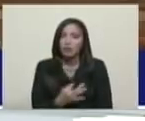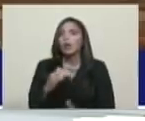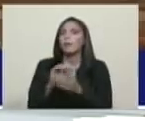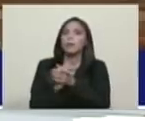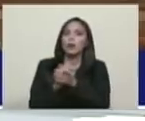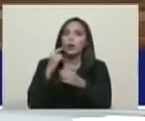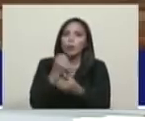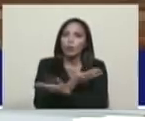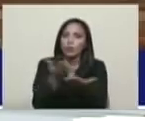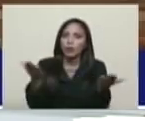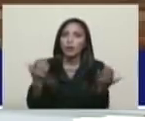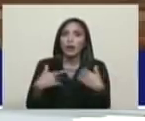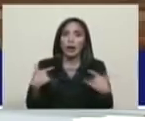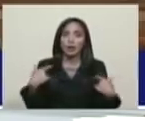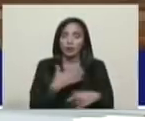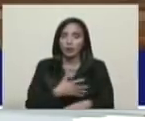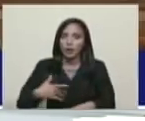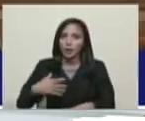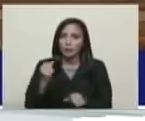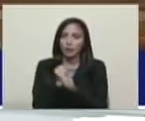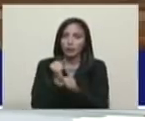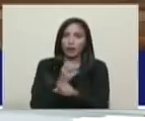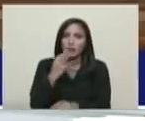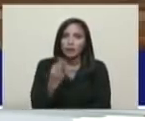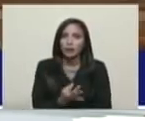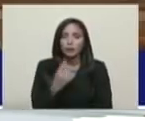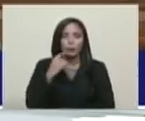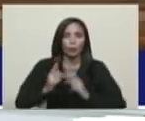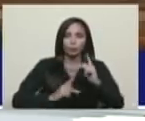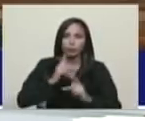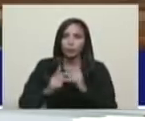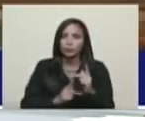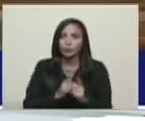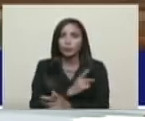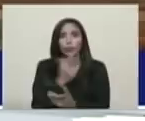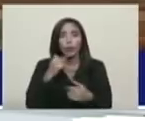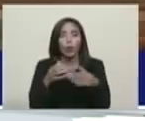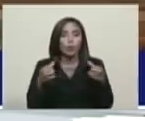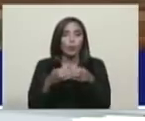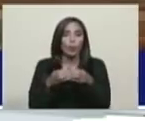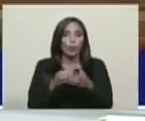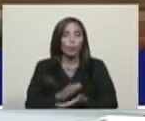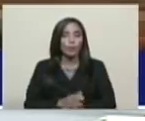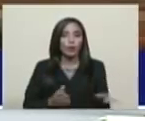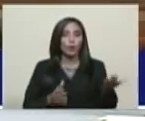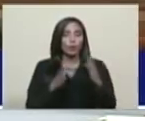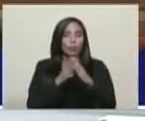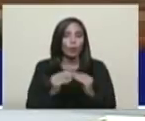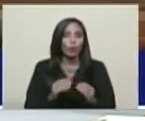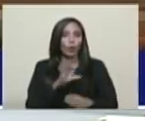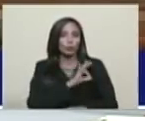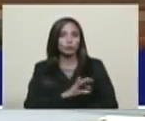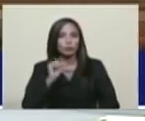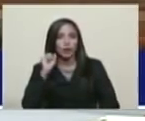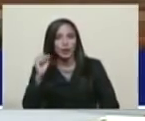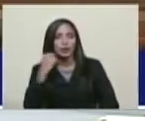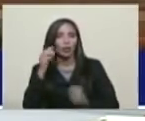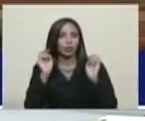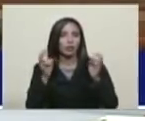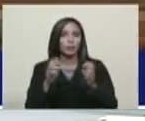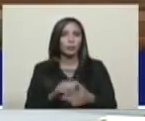compañeros artesanos, ¿no? Para producir en un concepto ecosocialista, en un